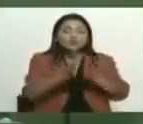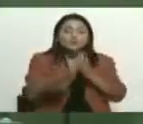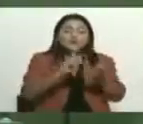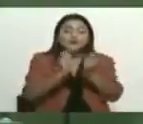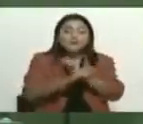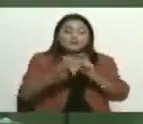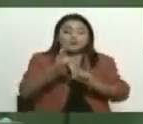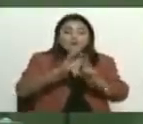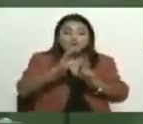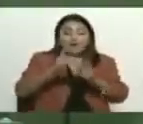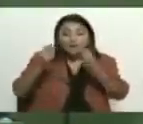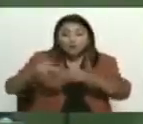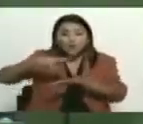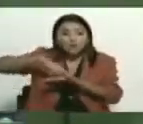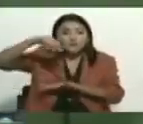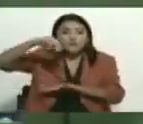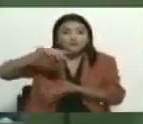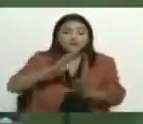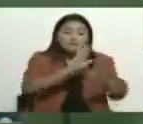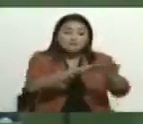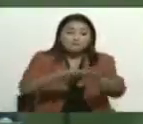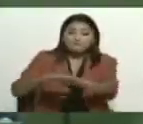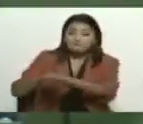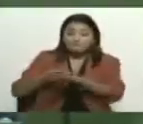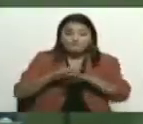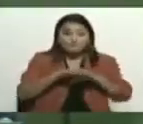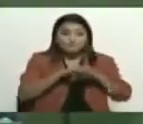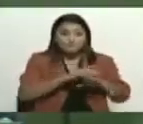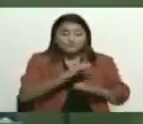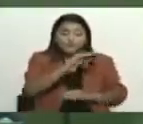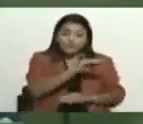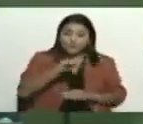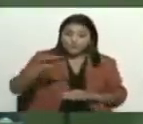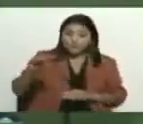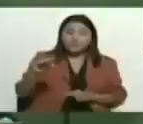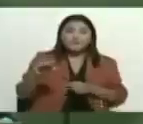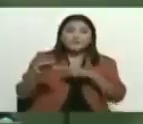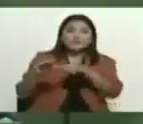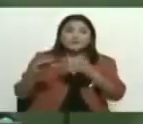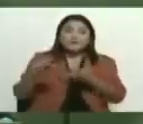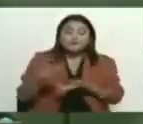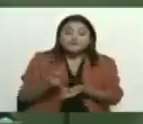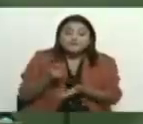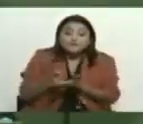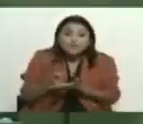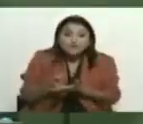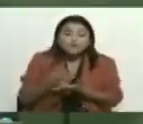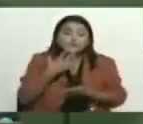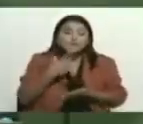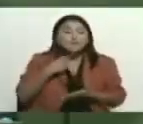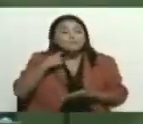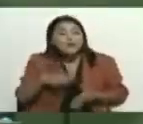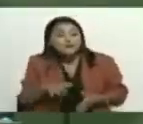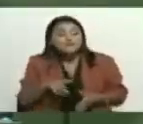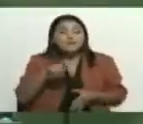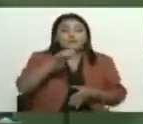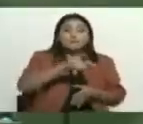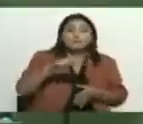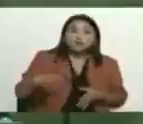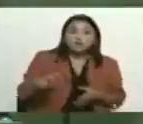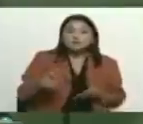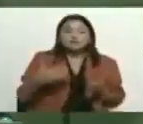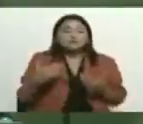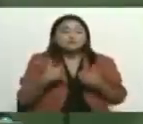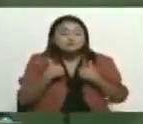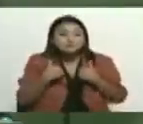Climático y el Acuerdo de París, insistimos en la necesidad de garantizar un financiamiento adecuado para el Fondo de Pérdidas y Daños, teniendo siempre presentes